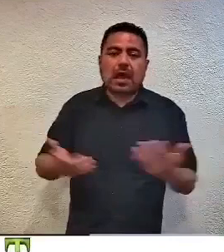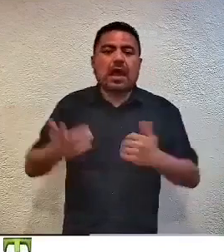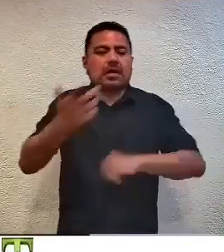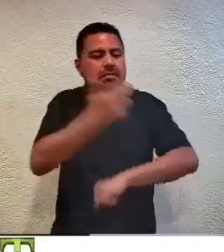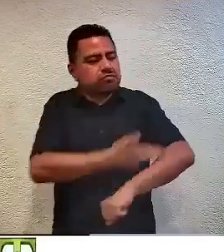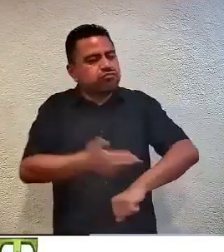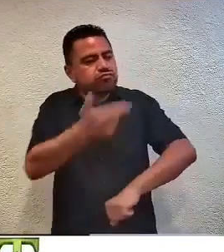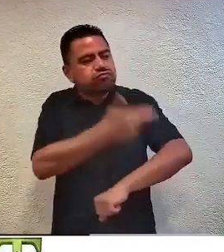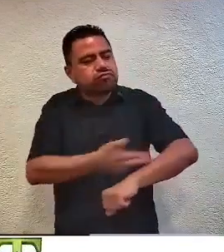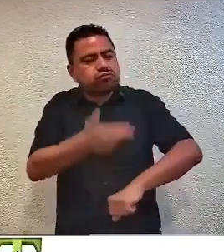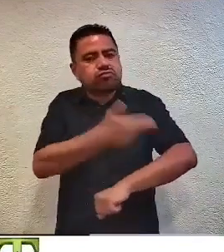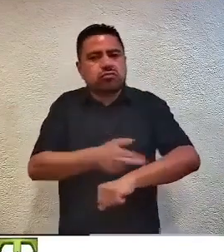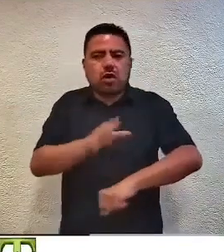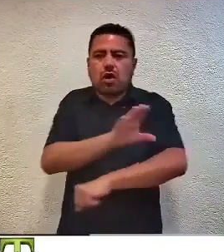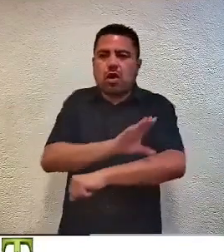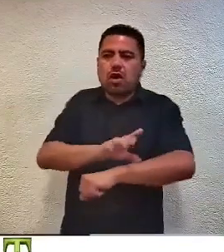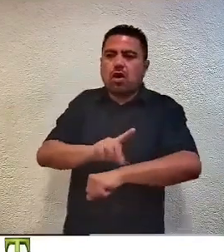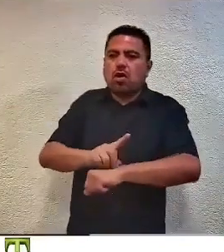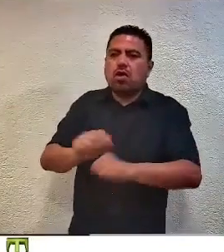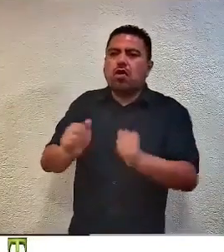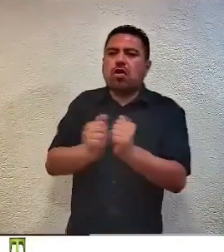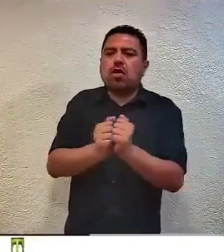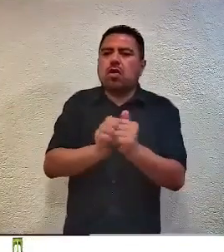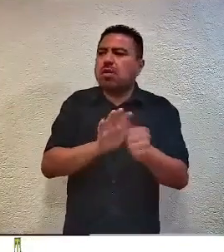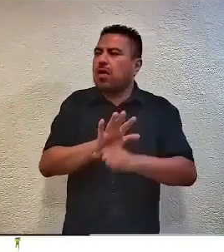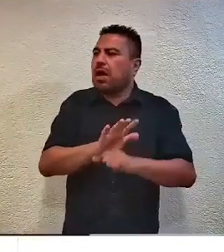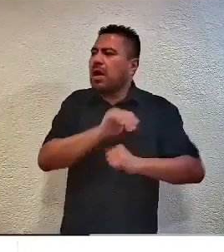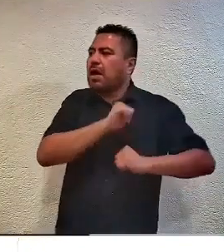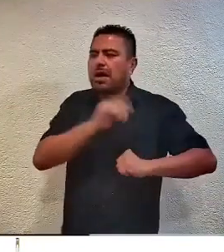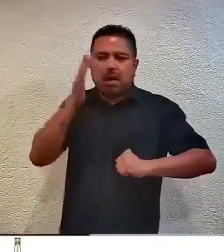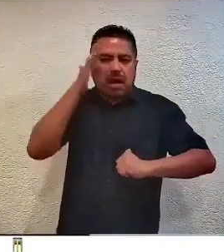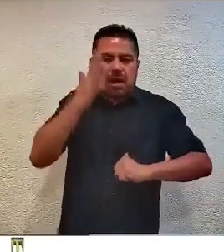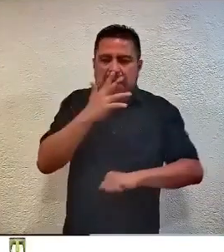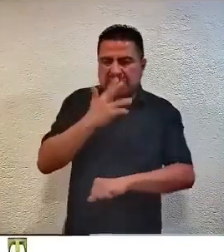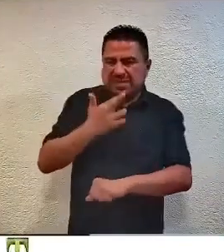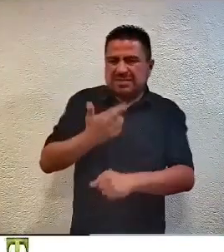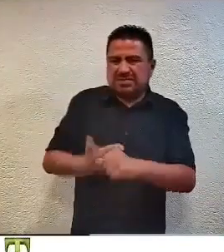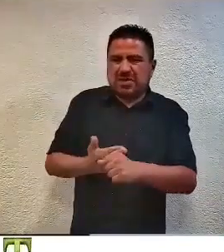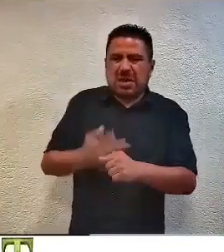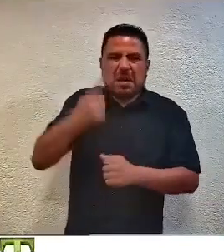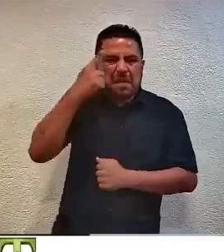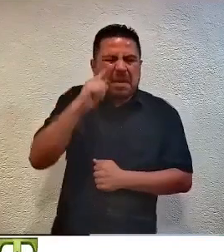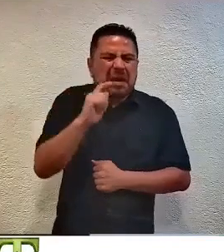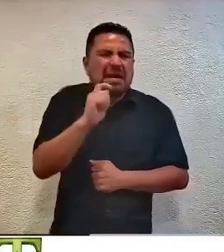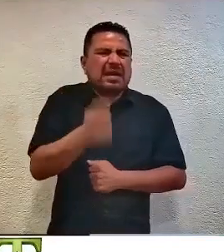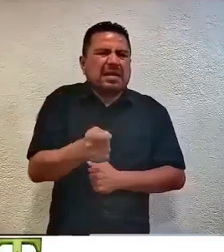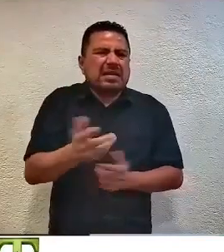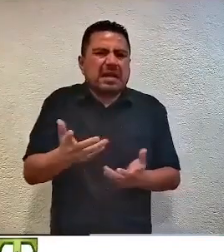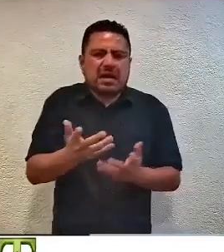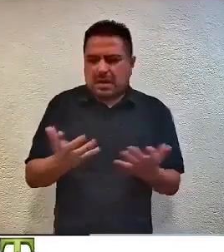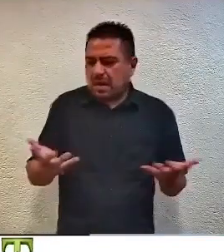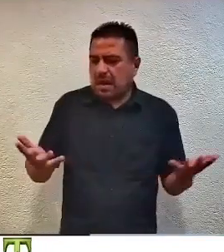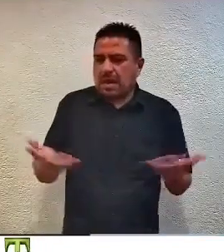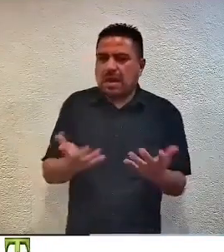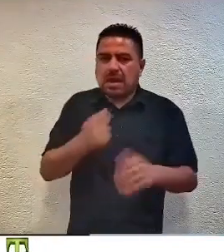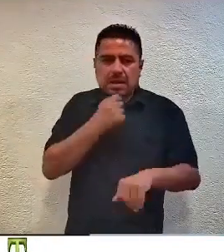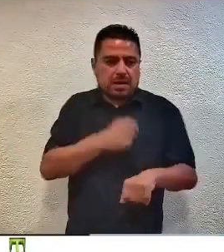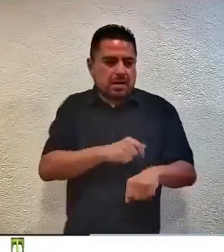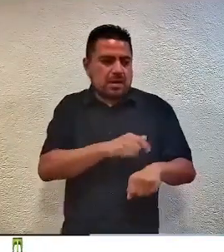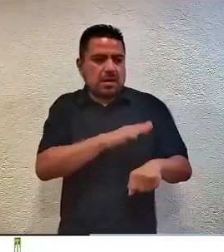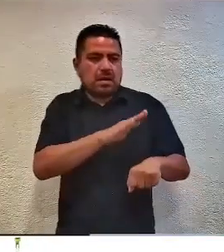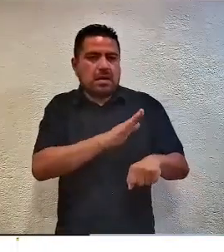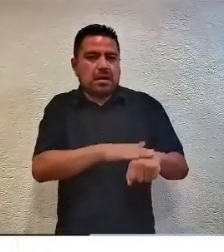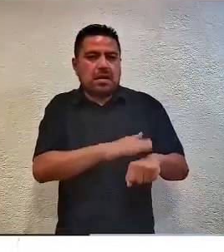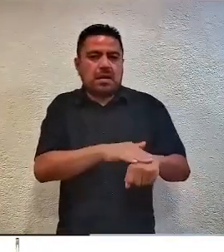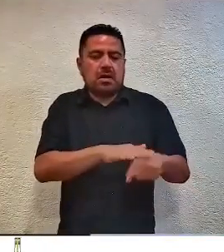diligencias en coordinación con la autoridad responsable para realizar esta notificación